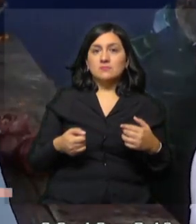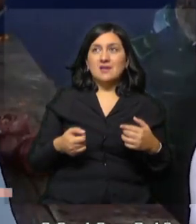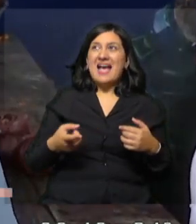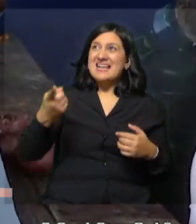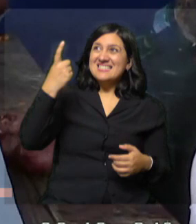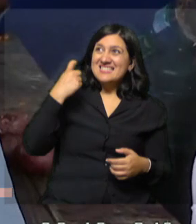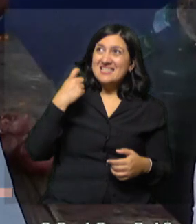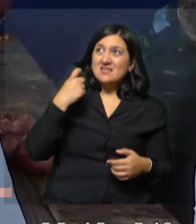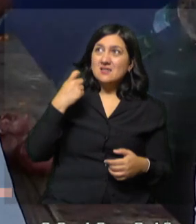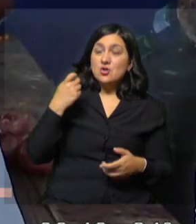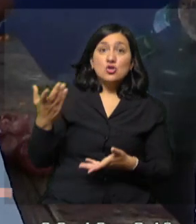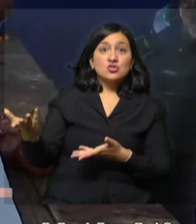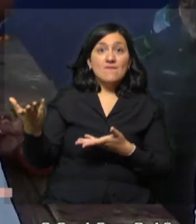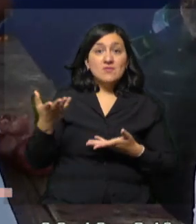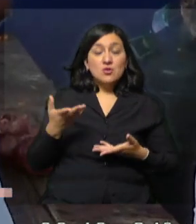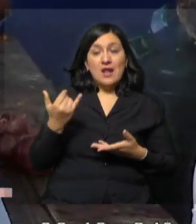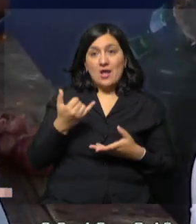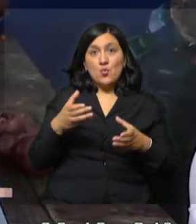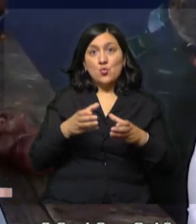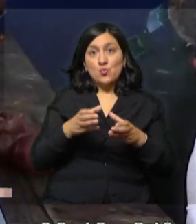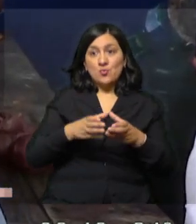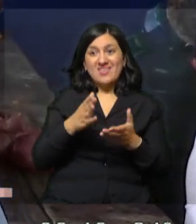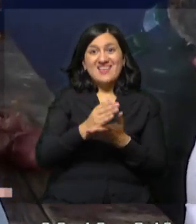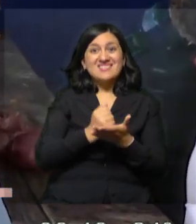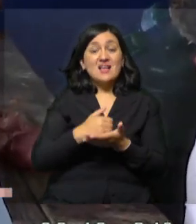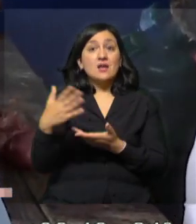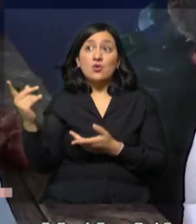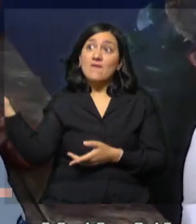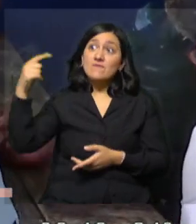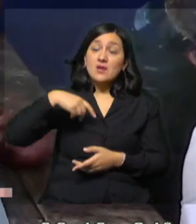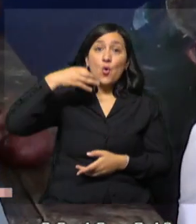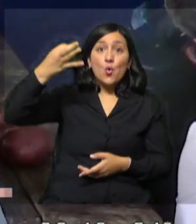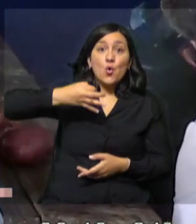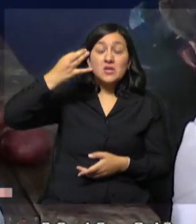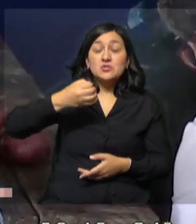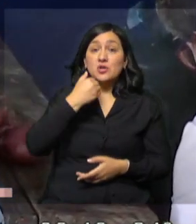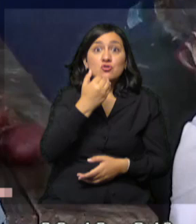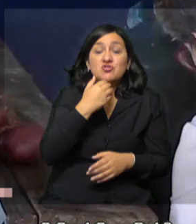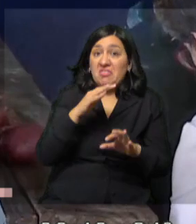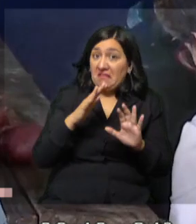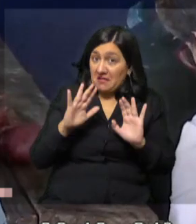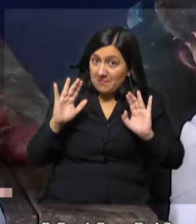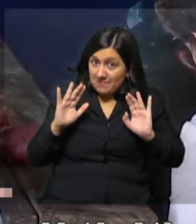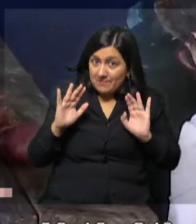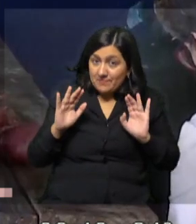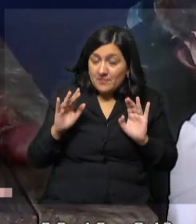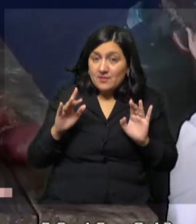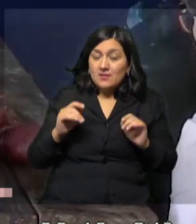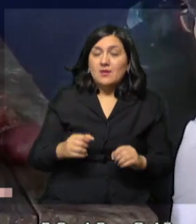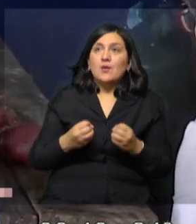ayer recibimos una invitación, hay un grupo extranjero que viene a un congreso, que no sé de qué es el congreso, honestamente,